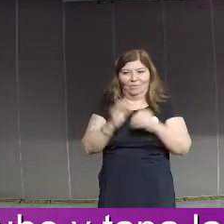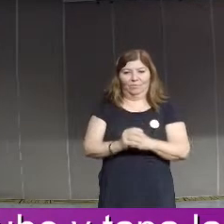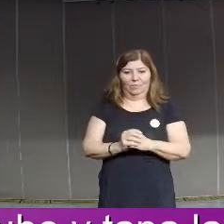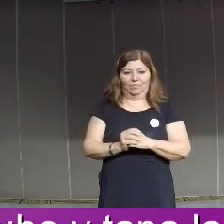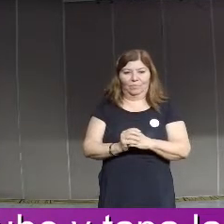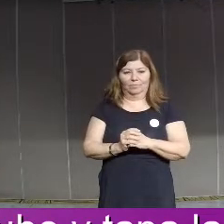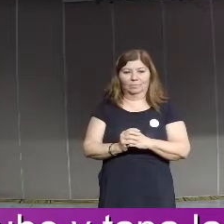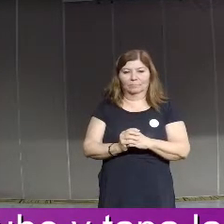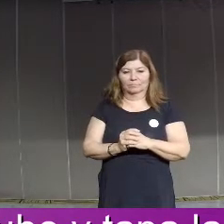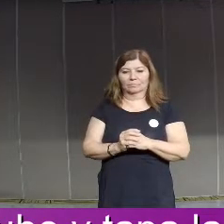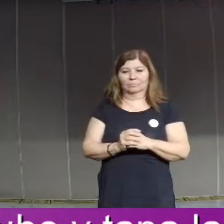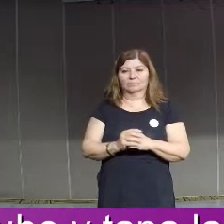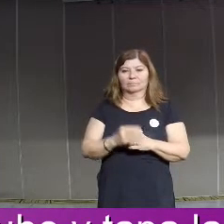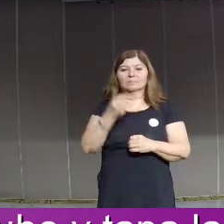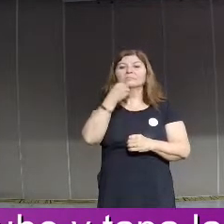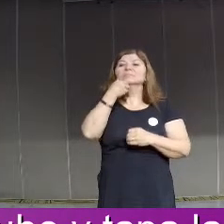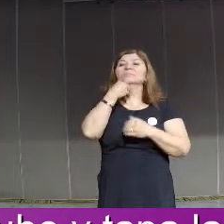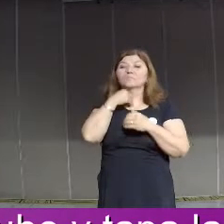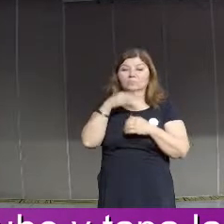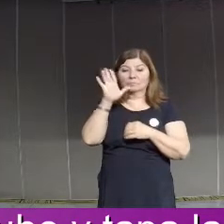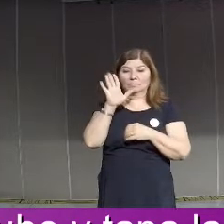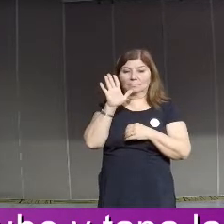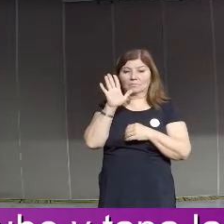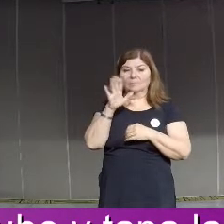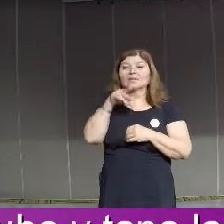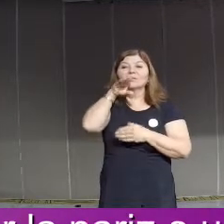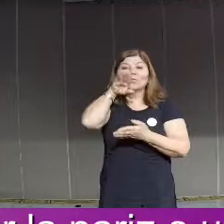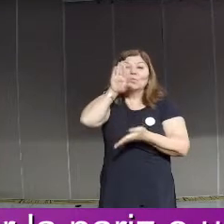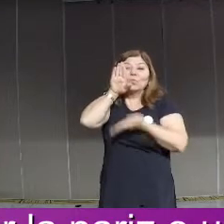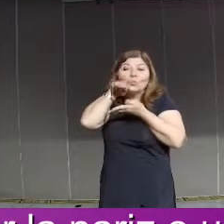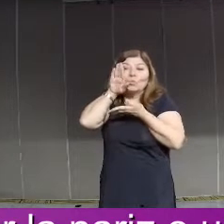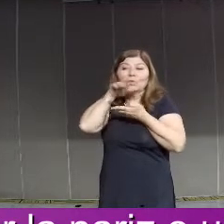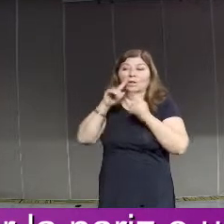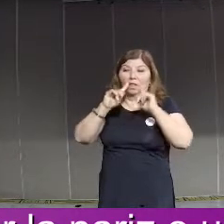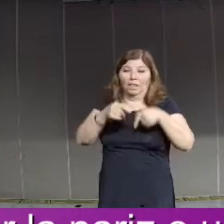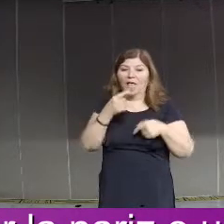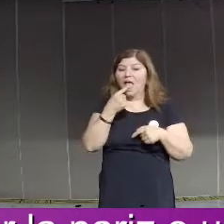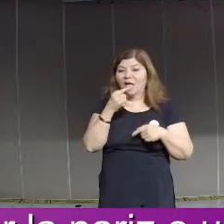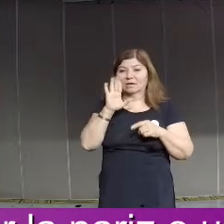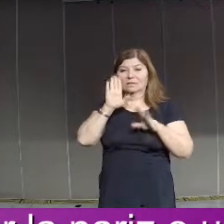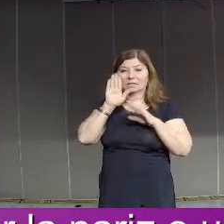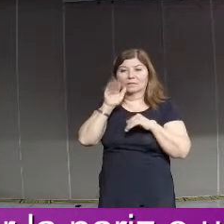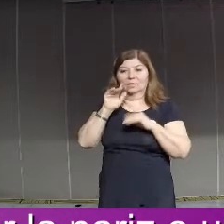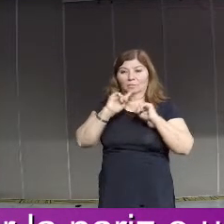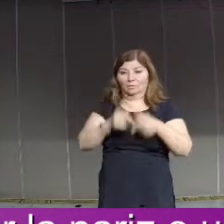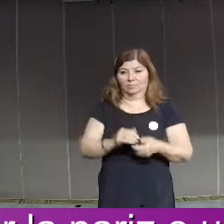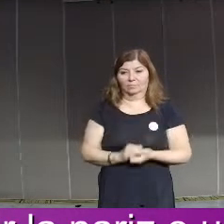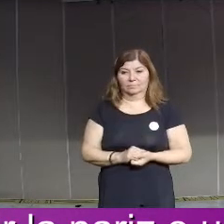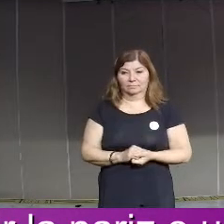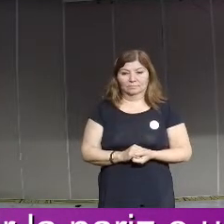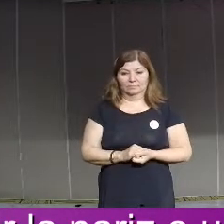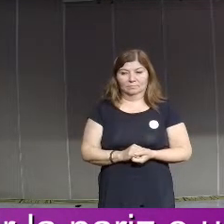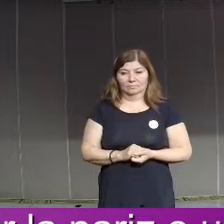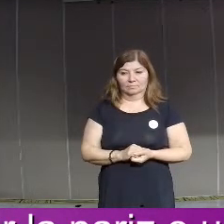ven ahí grande, eso es la lengua. Es la lengua. No sé